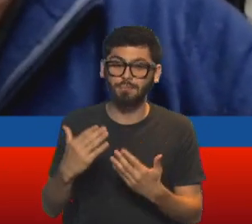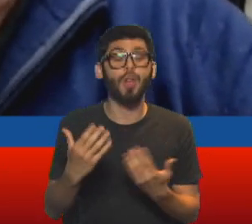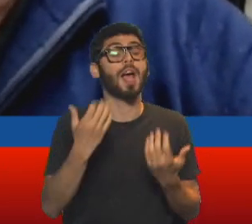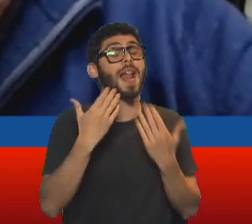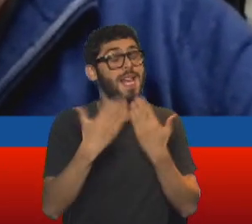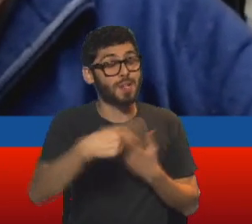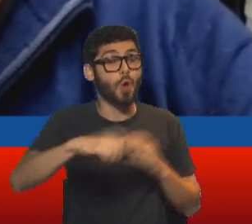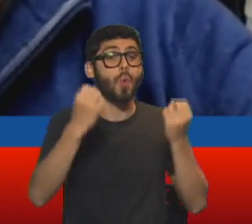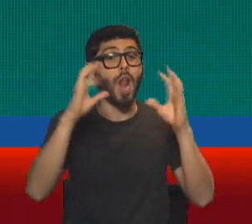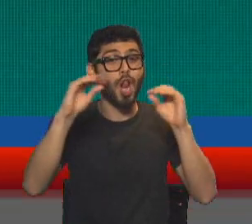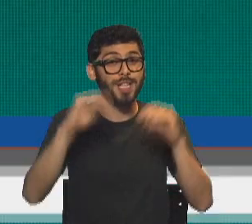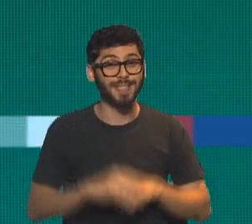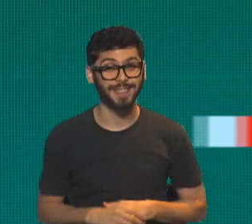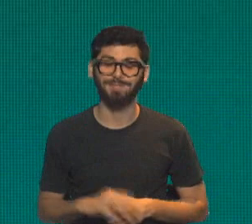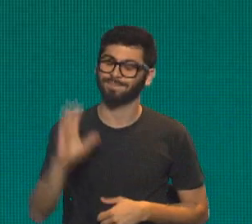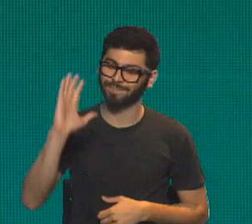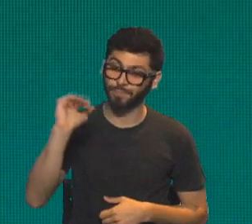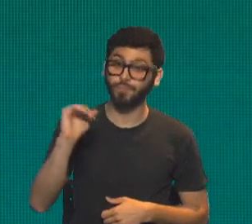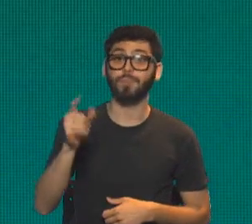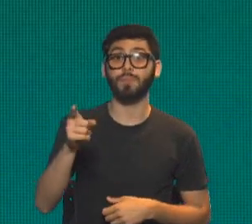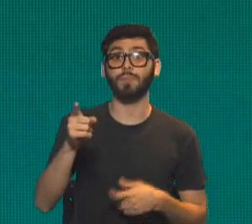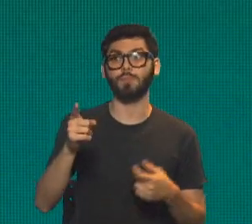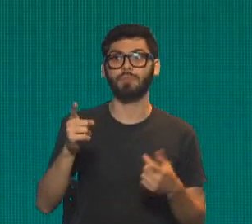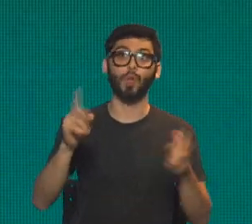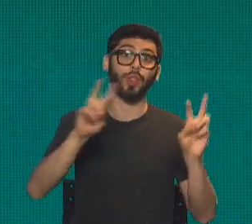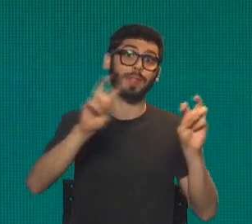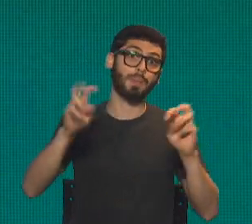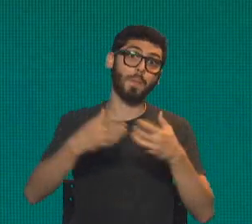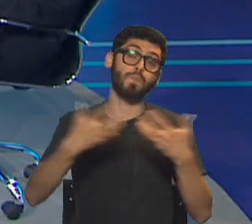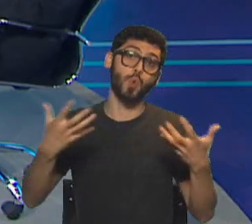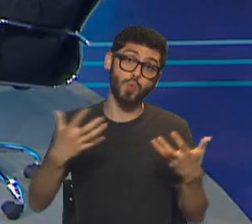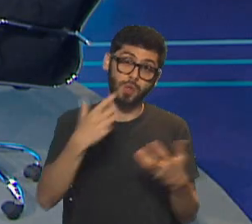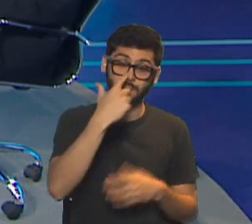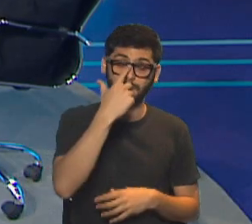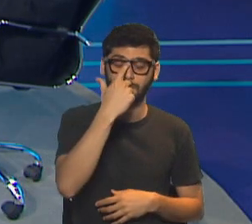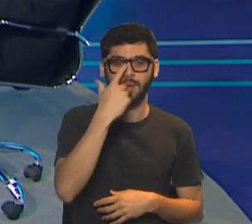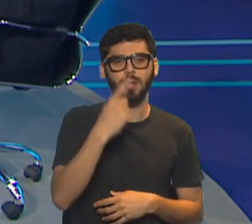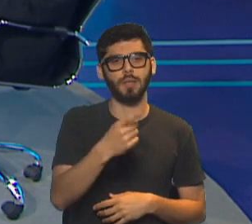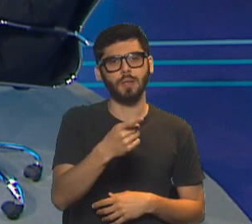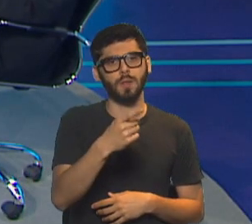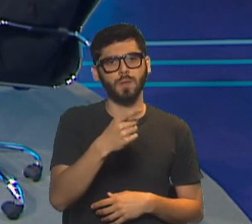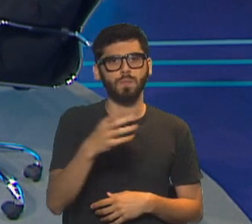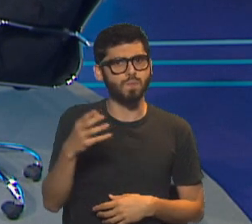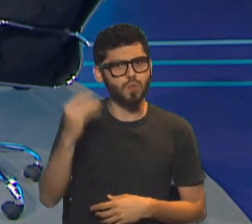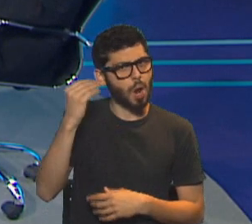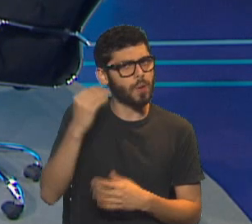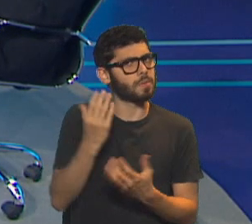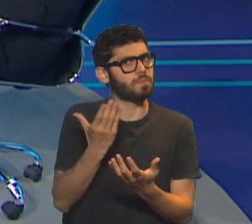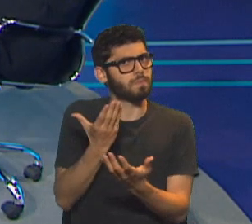voces de consulta más citadas cuando hablamos justamente de cuestiones judiciales, y no puedo despedirte sin preguntarte, Andrés, porque fuiste